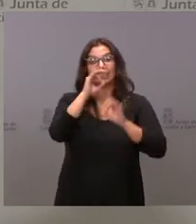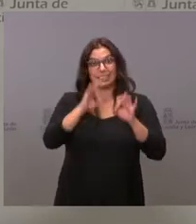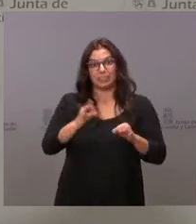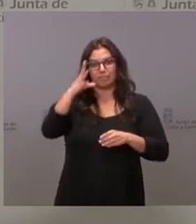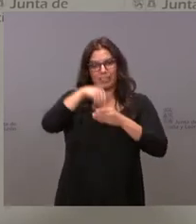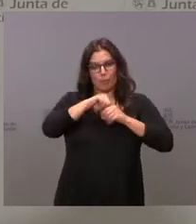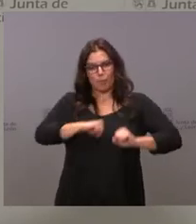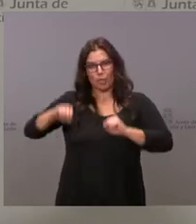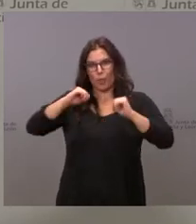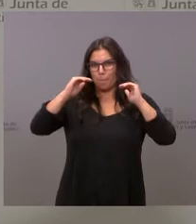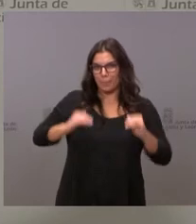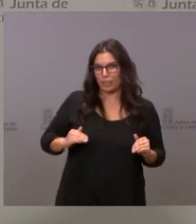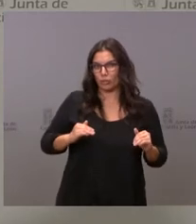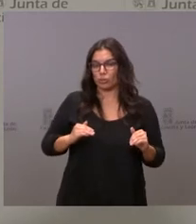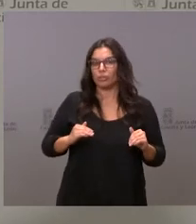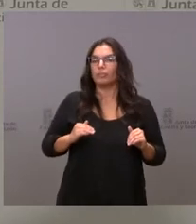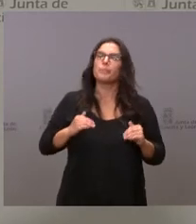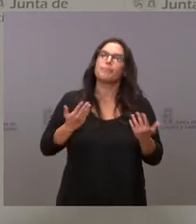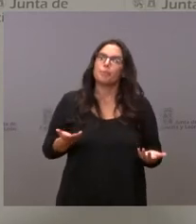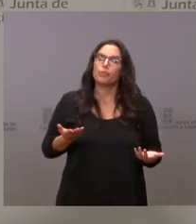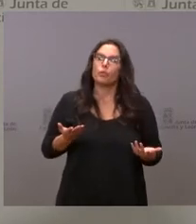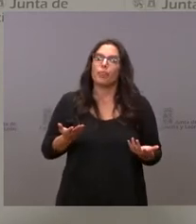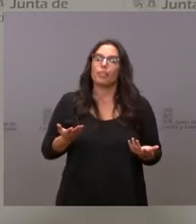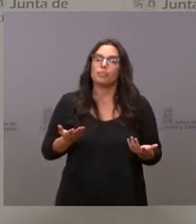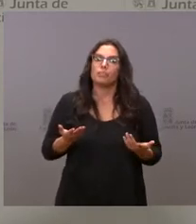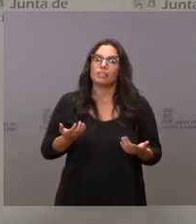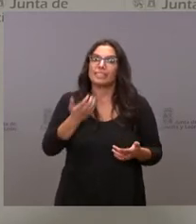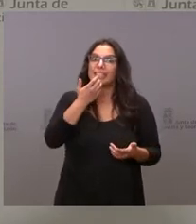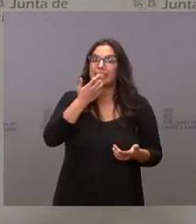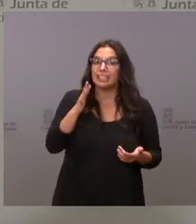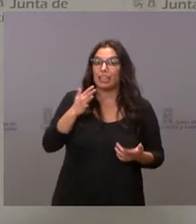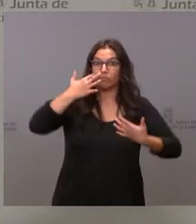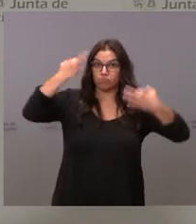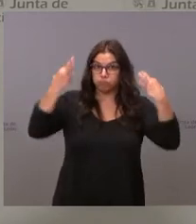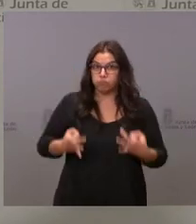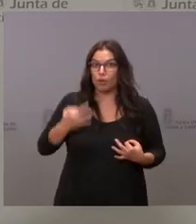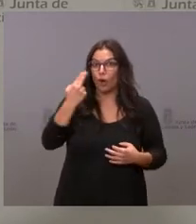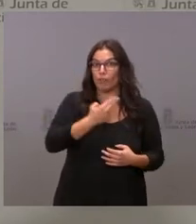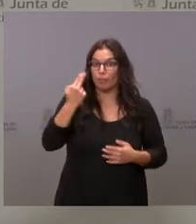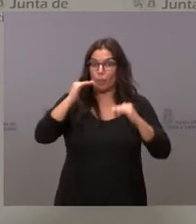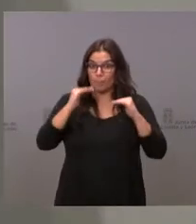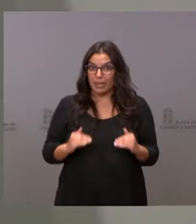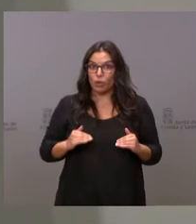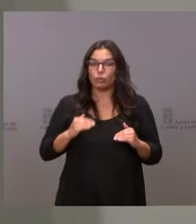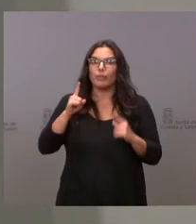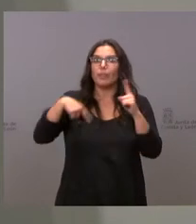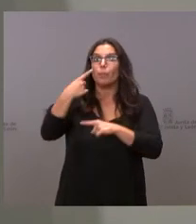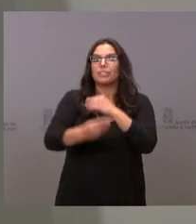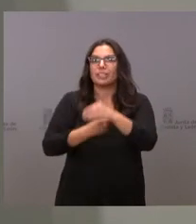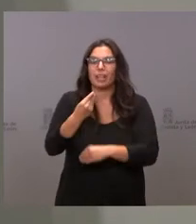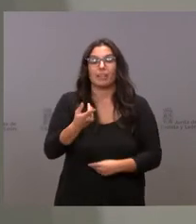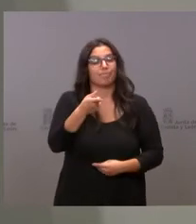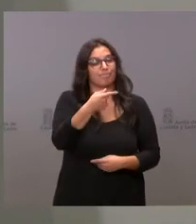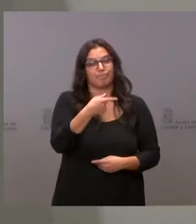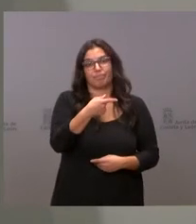esta vacuna. ¿Qué se hará en el caso de que eso sea confirmado? Porque eso tiene que